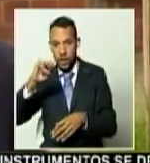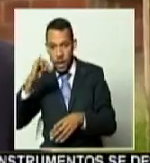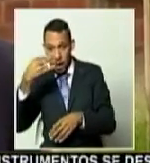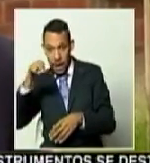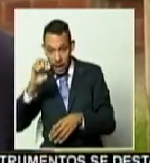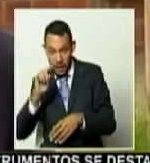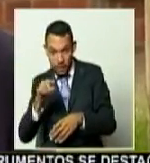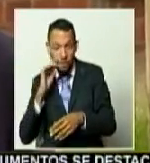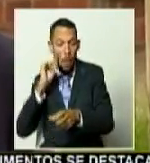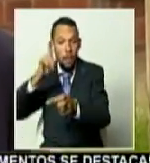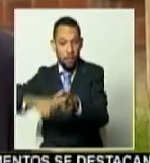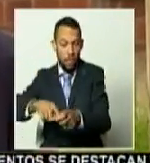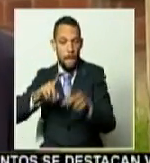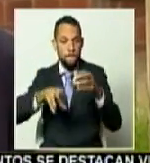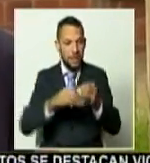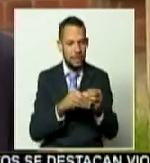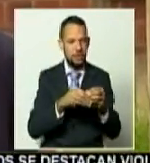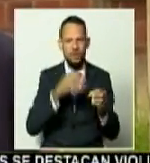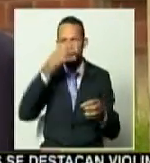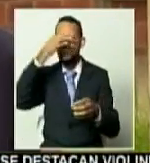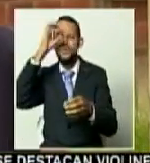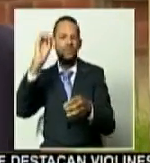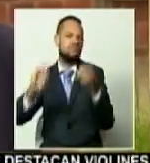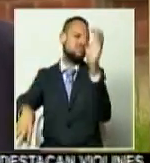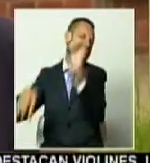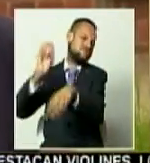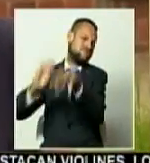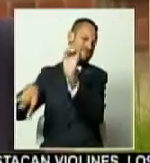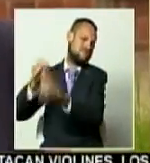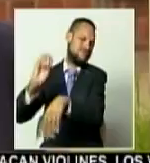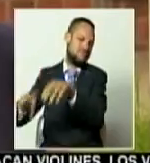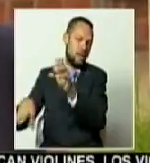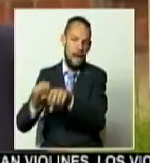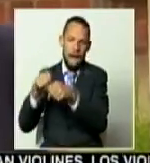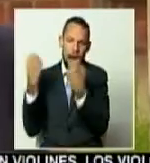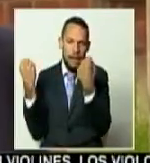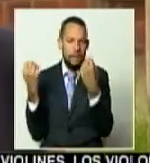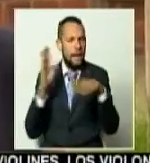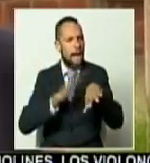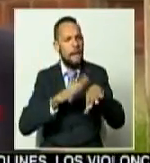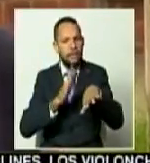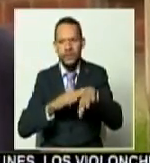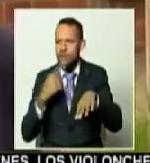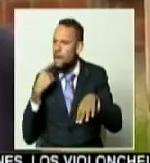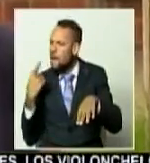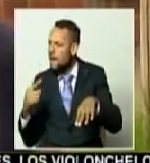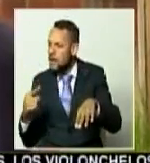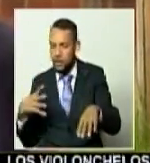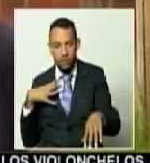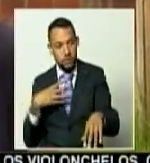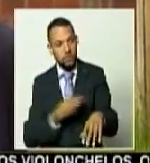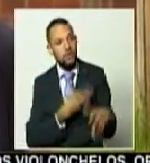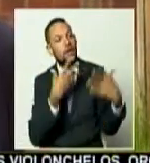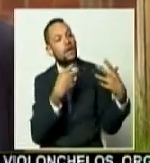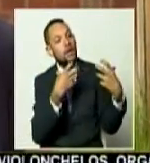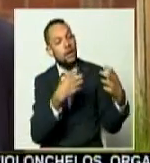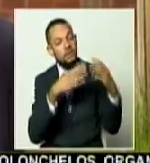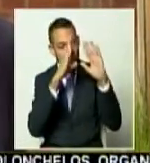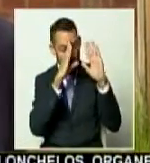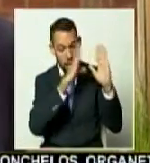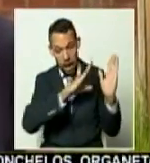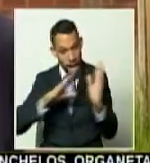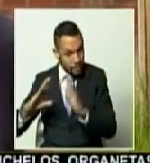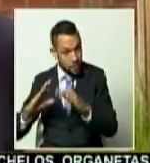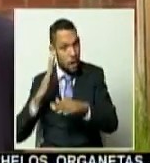más el de acá, que tiran todas las basuras y escombros. ¿Qué requieren ustedes ahora? Que nos colaboren con la